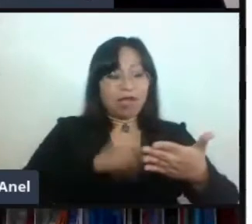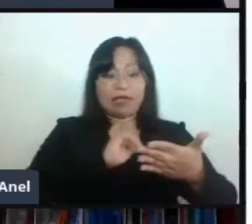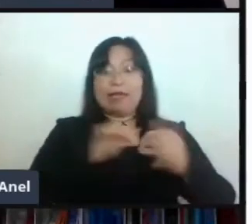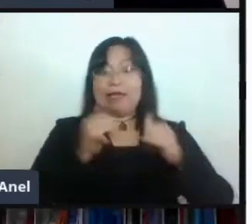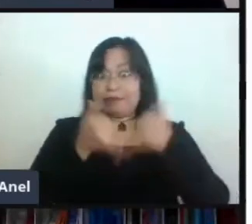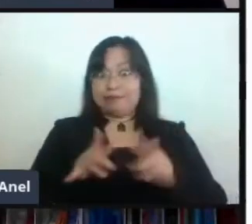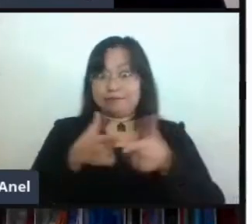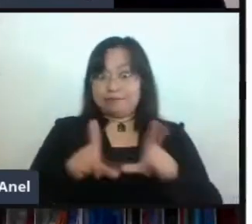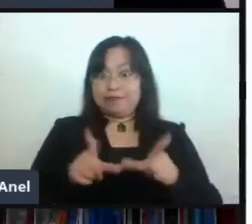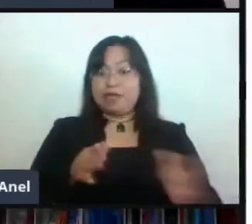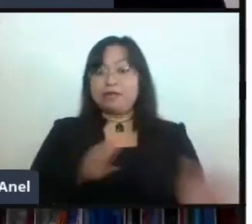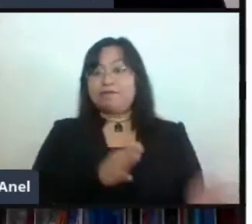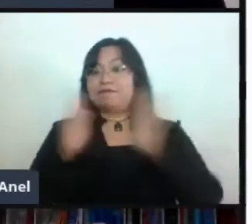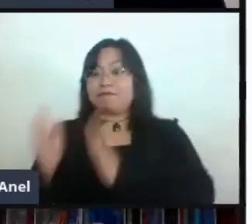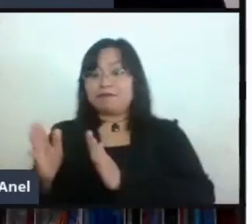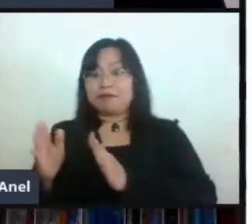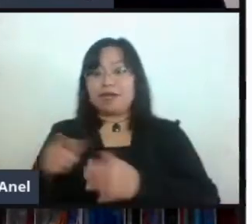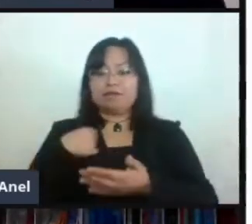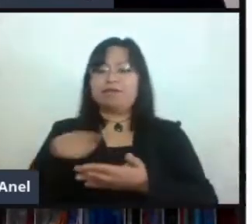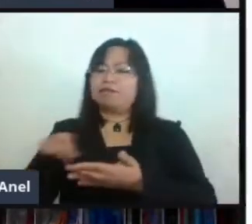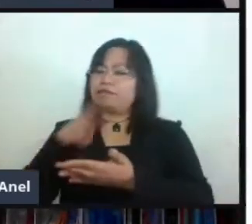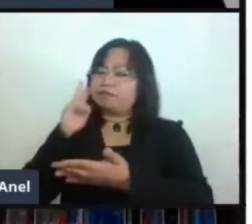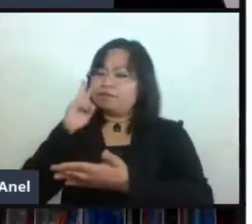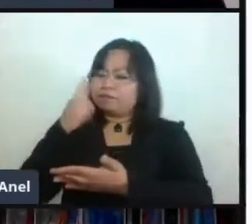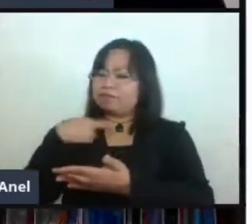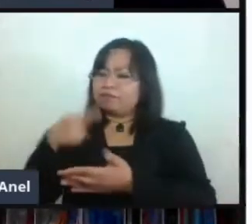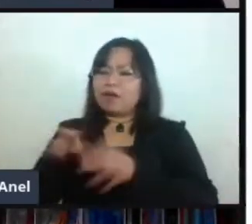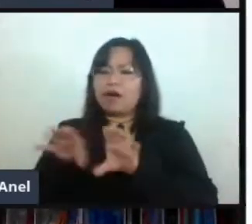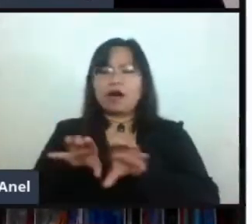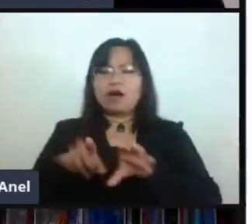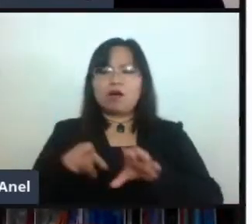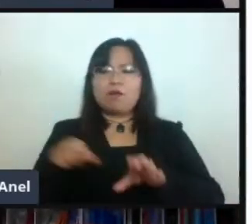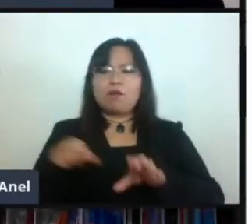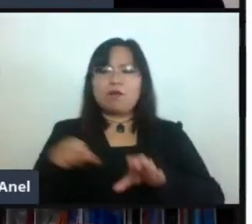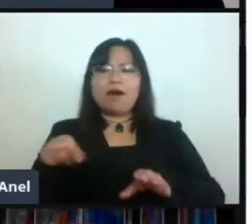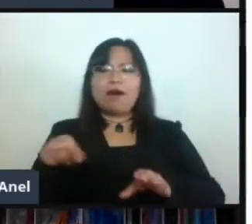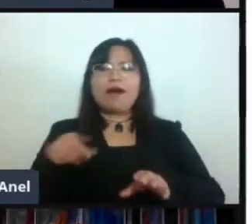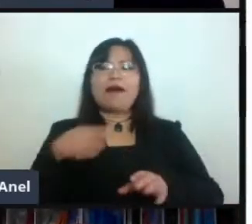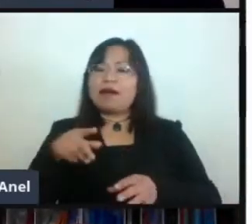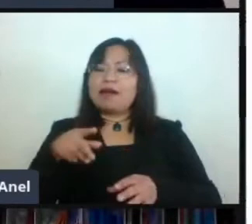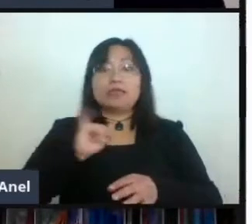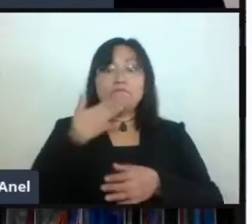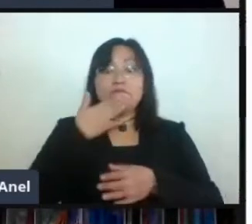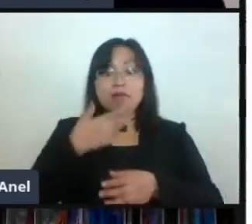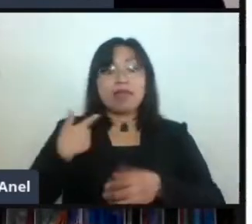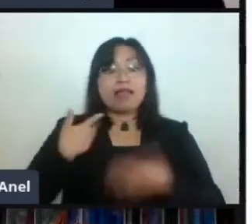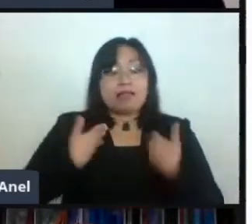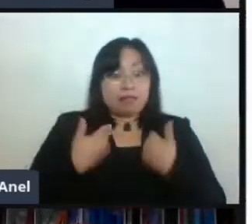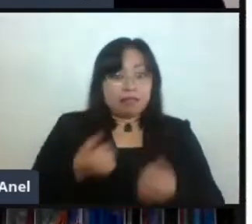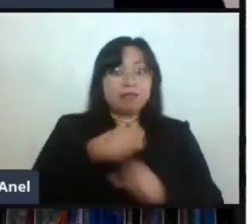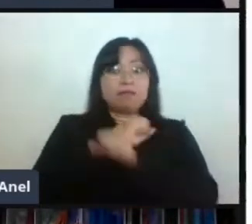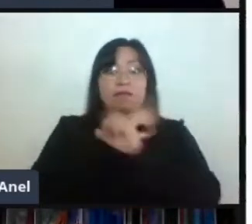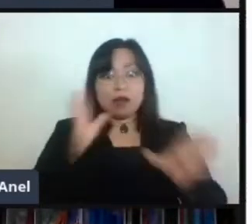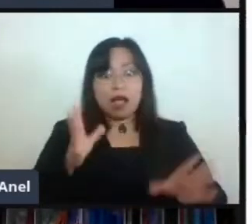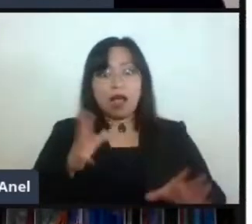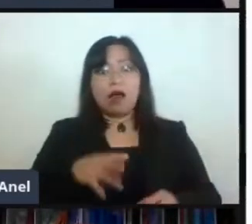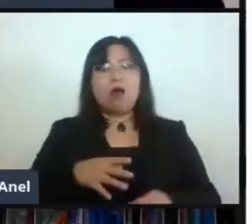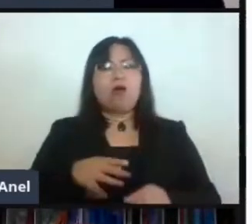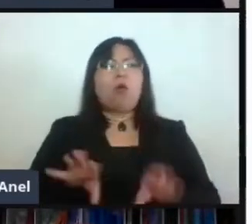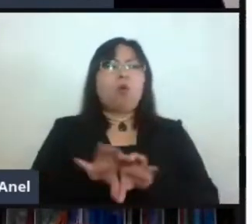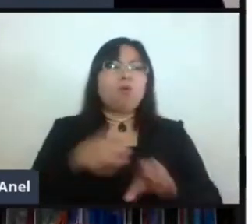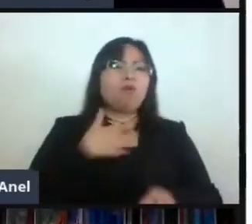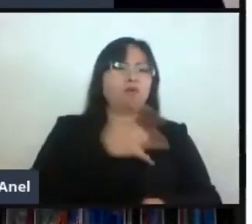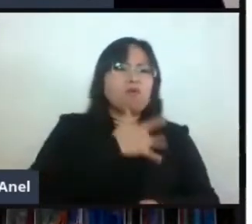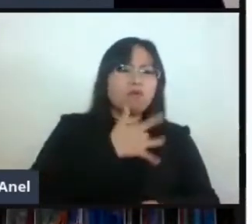sentiste? A veces este tipo de preguntas no son ponderables, o sea, no podemos ponerles una calificación, pero son las más importantes, las